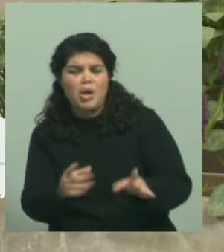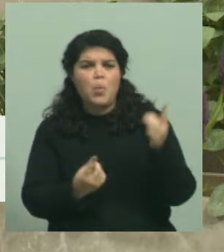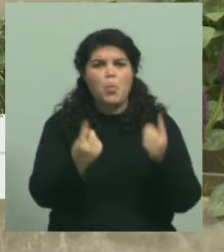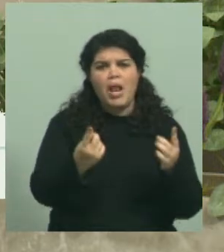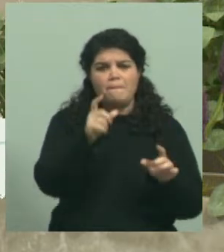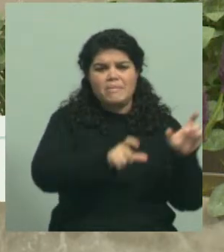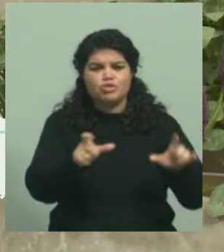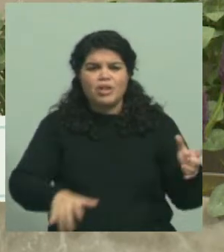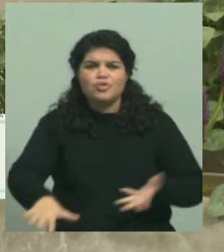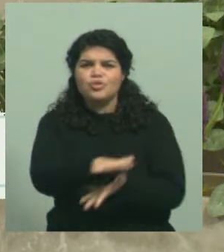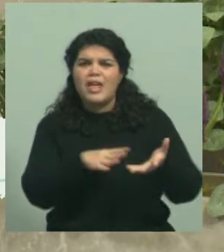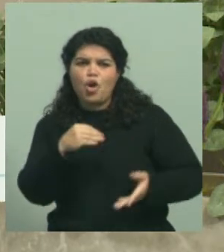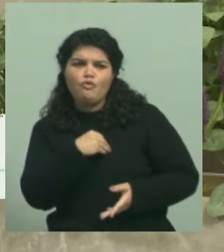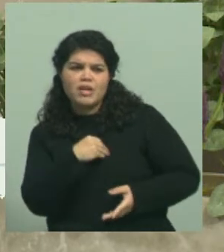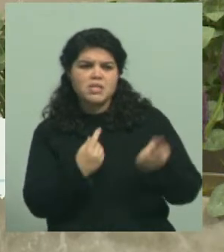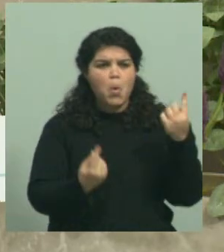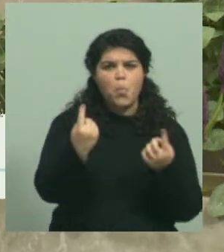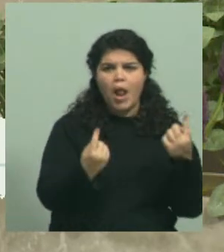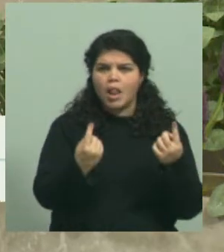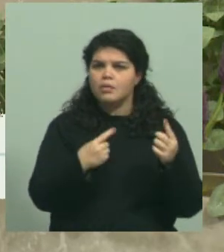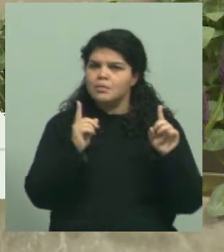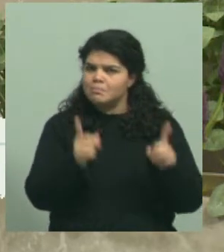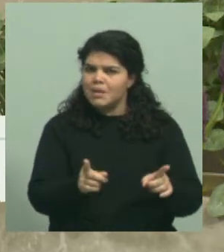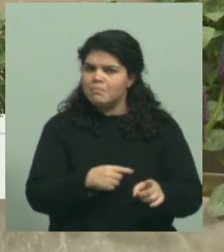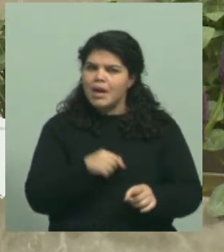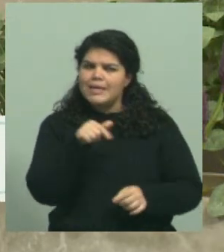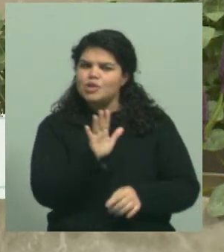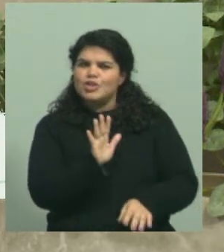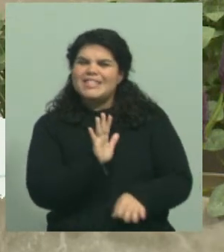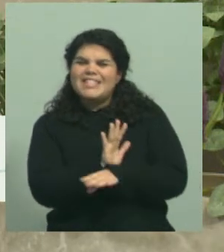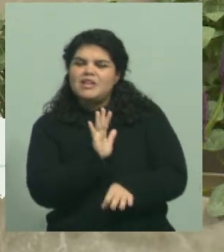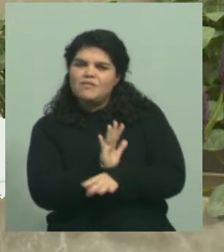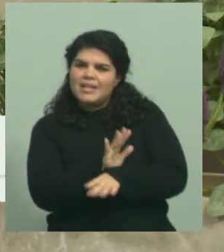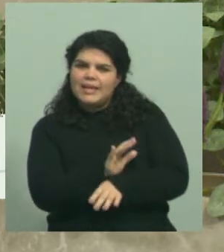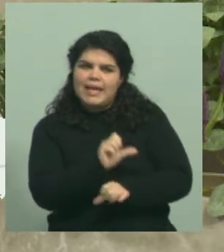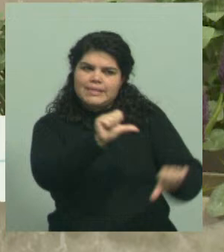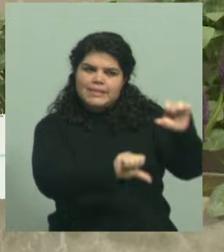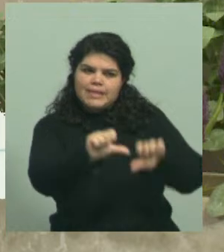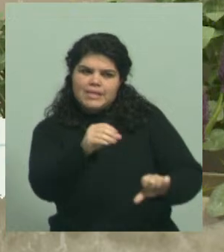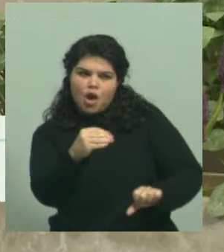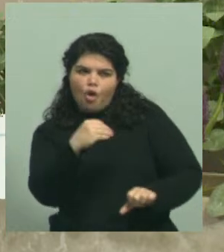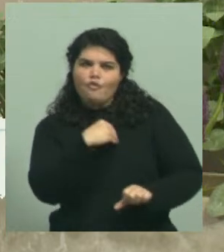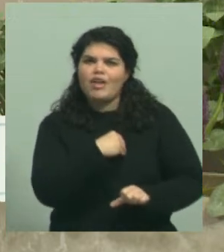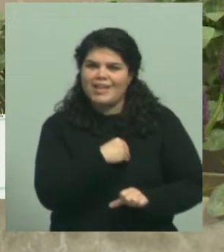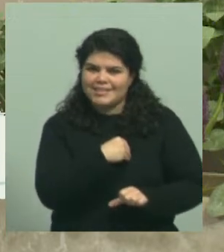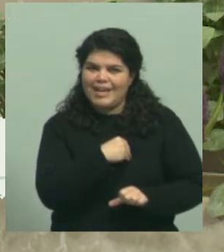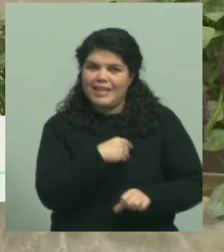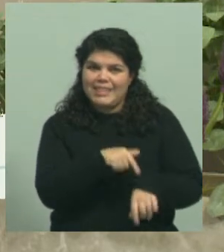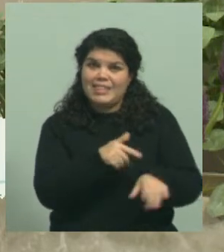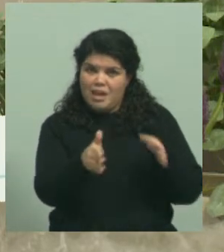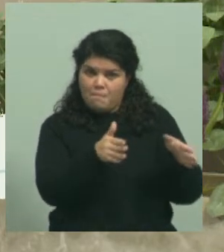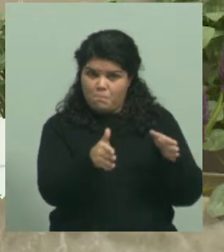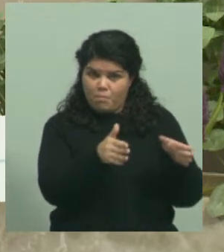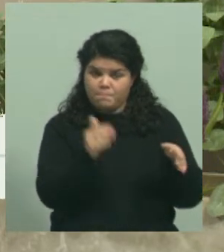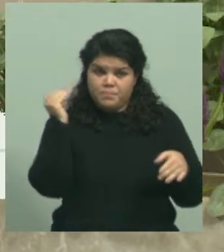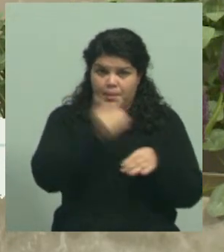a mi entender, un punto de inflexión en la confianza en la ciencia en ese momento. Y hoy en la Argentina, eso a nivel mundial, y en la